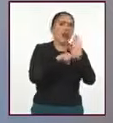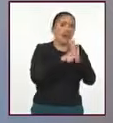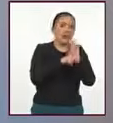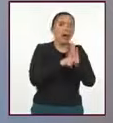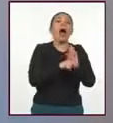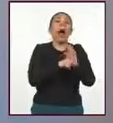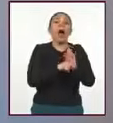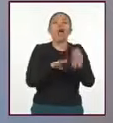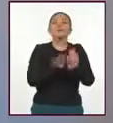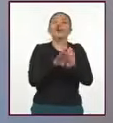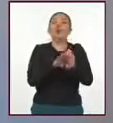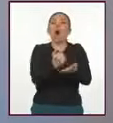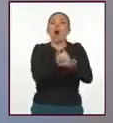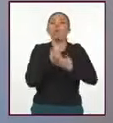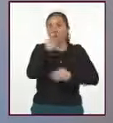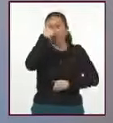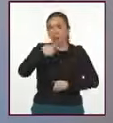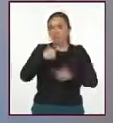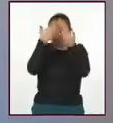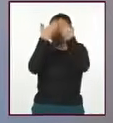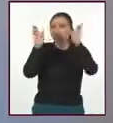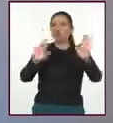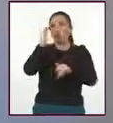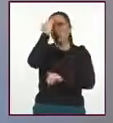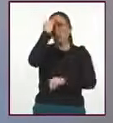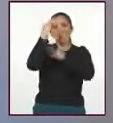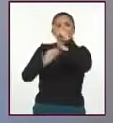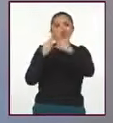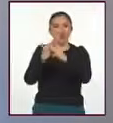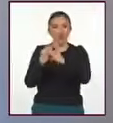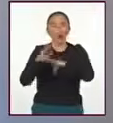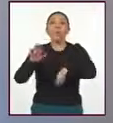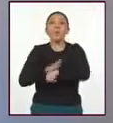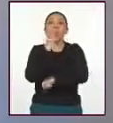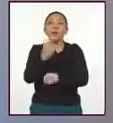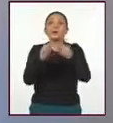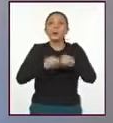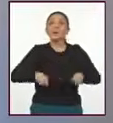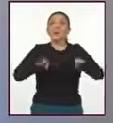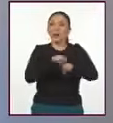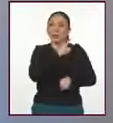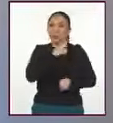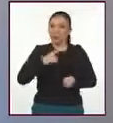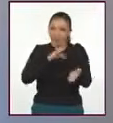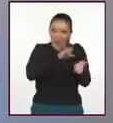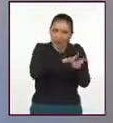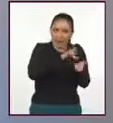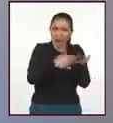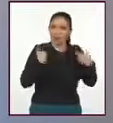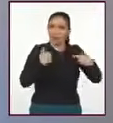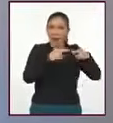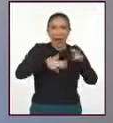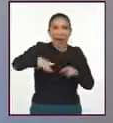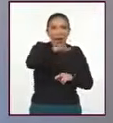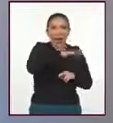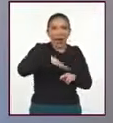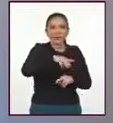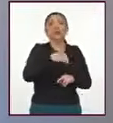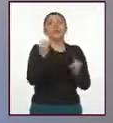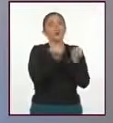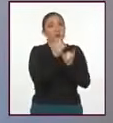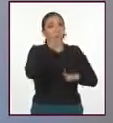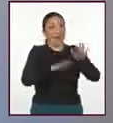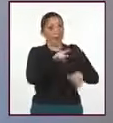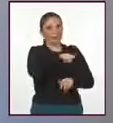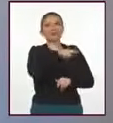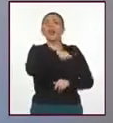cómo podemos conocer el mundo. De ahí la relevancia de apoyar a nuestros docentes, que también con los comentarios que llegan a